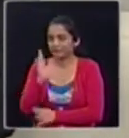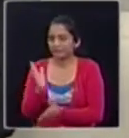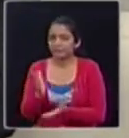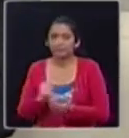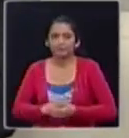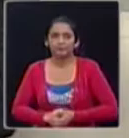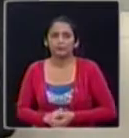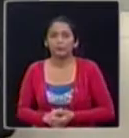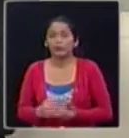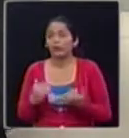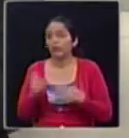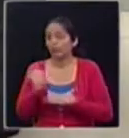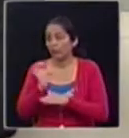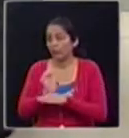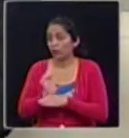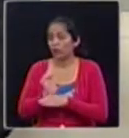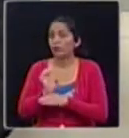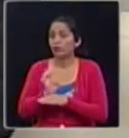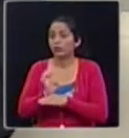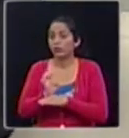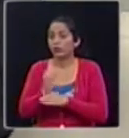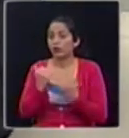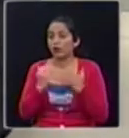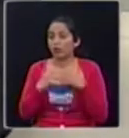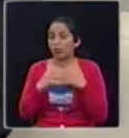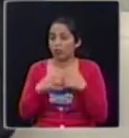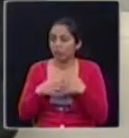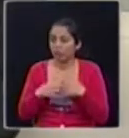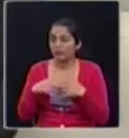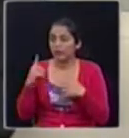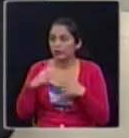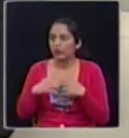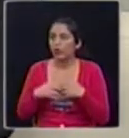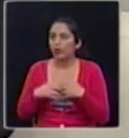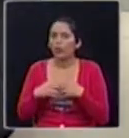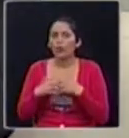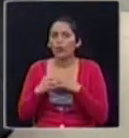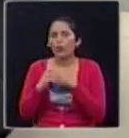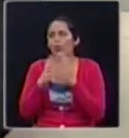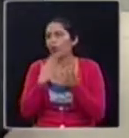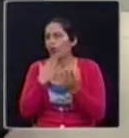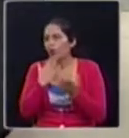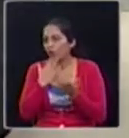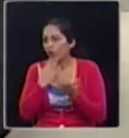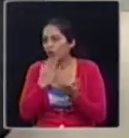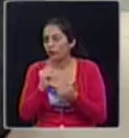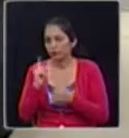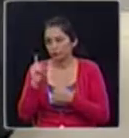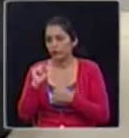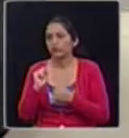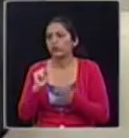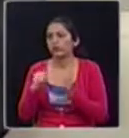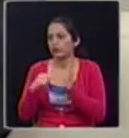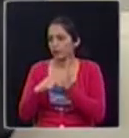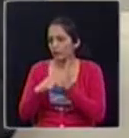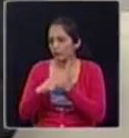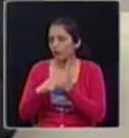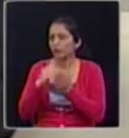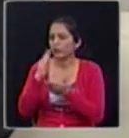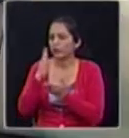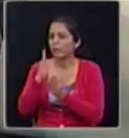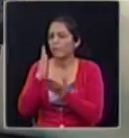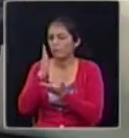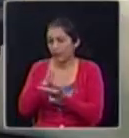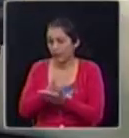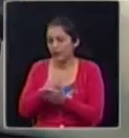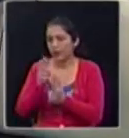pueda volver a salir adelante, no solo se le tiene que dar un respiro al consumidor, pero también se le tiene que dar un respiro al sector productivo. Ahora usted